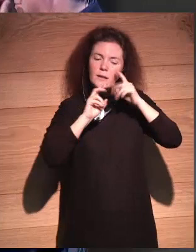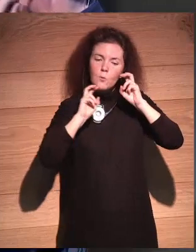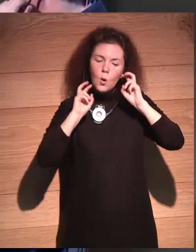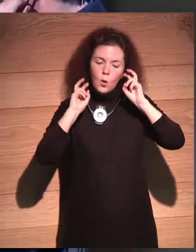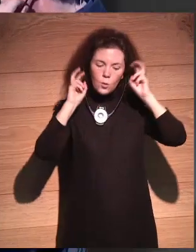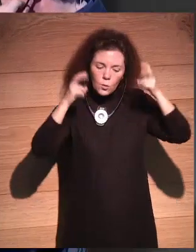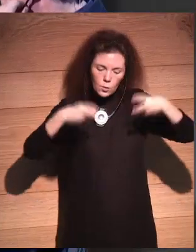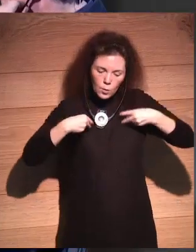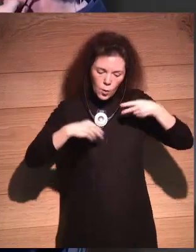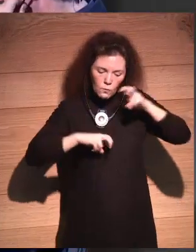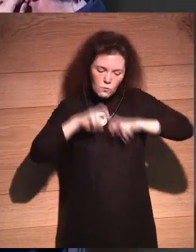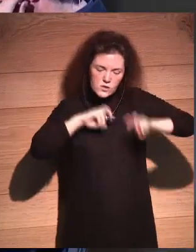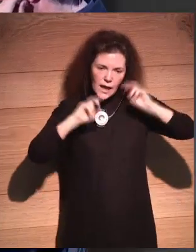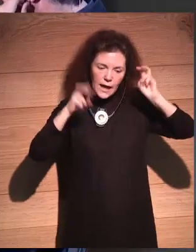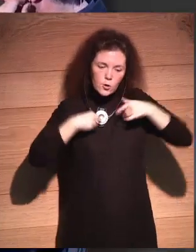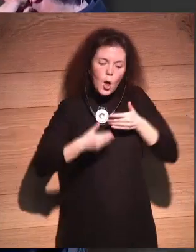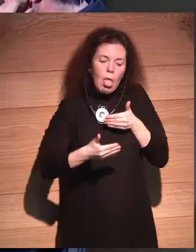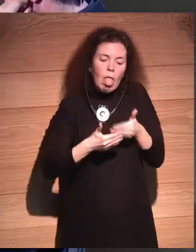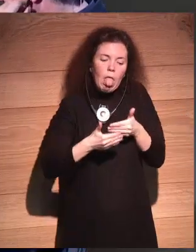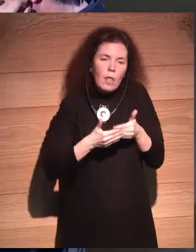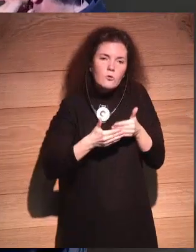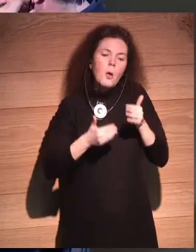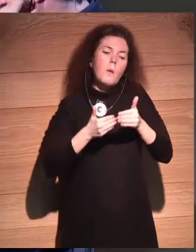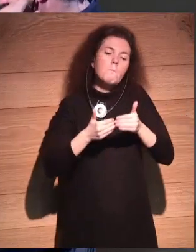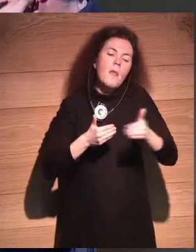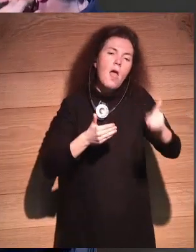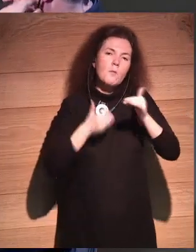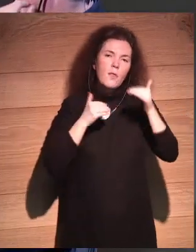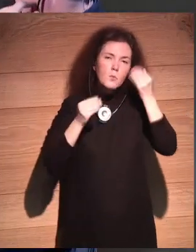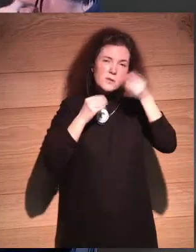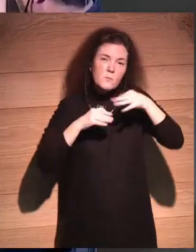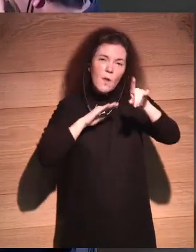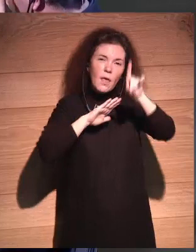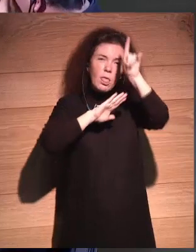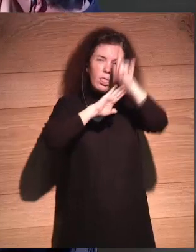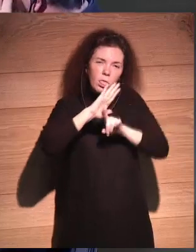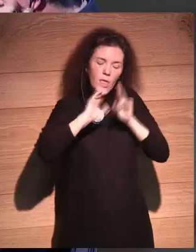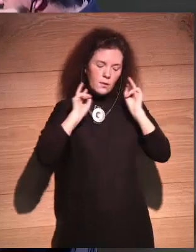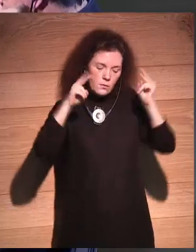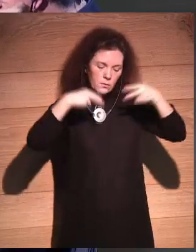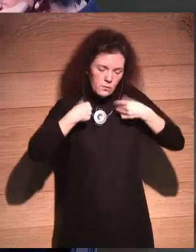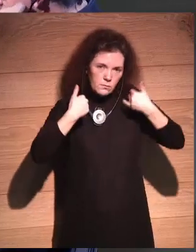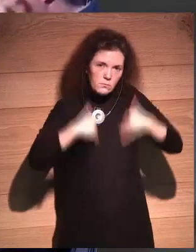humano. No a corto plazo, sino a medio o a largo plazo.